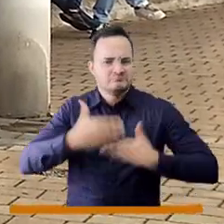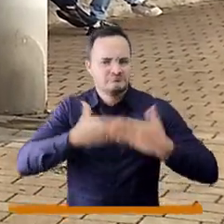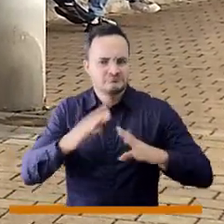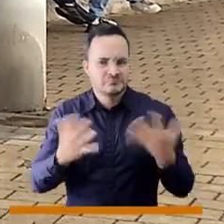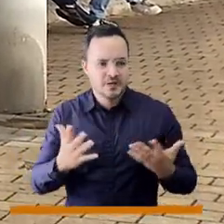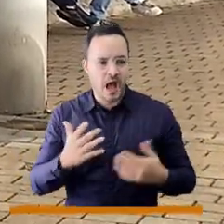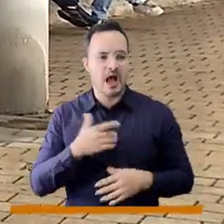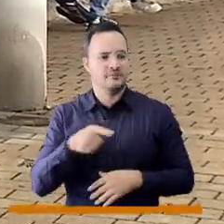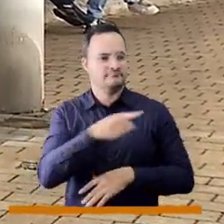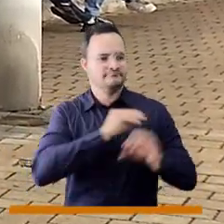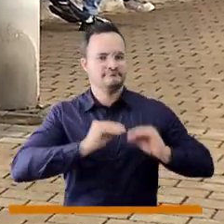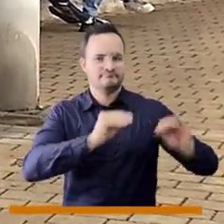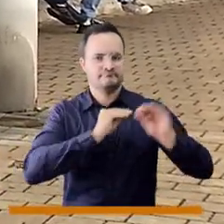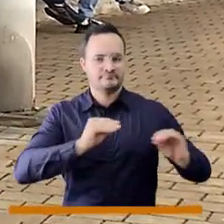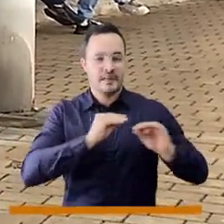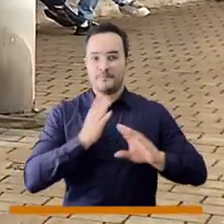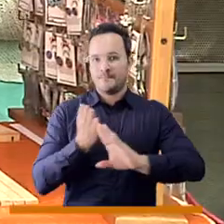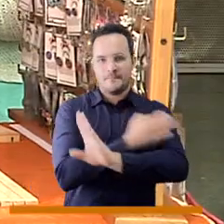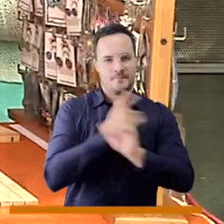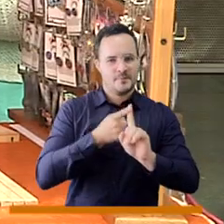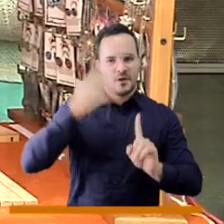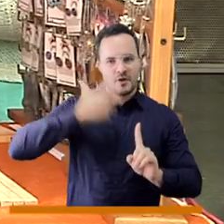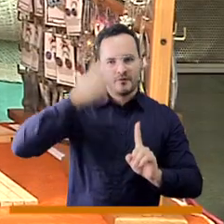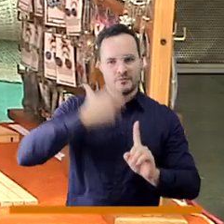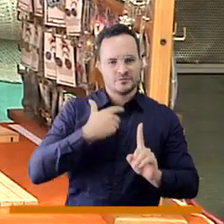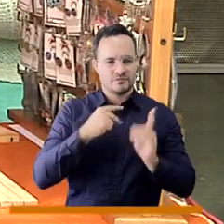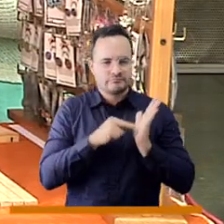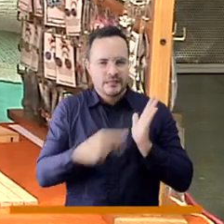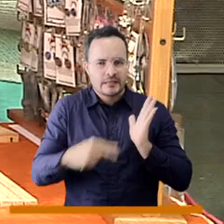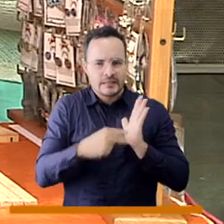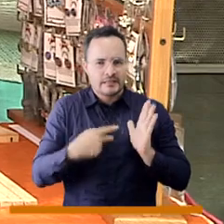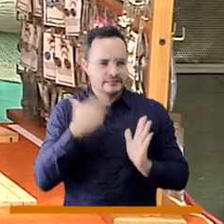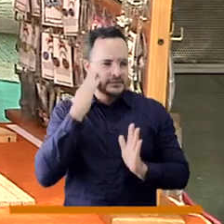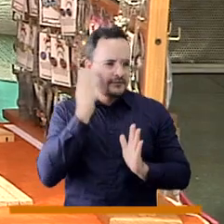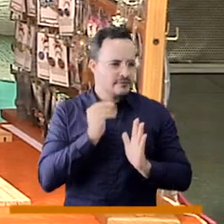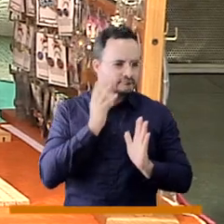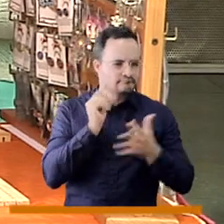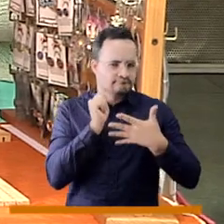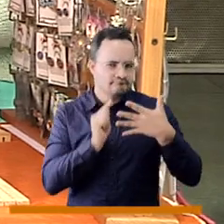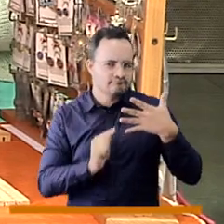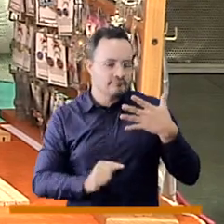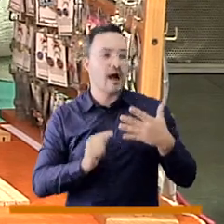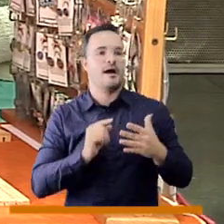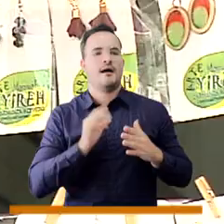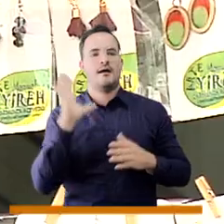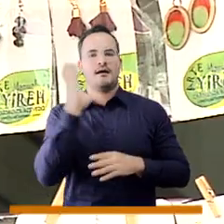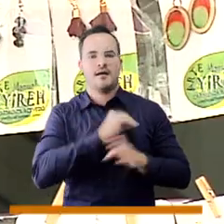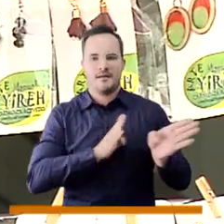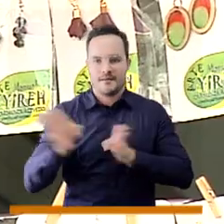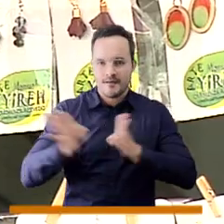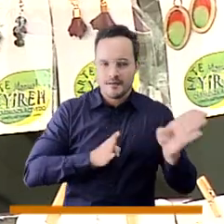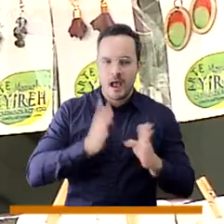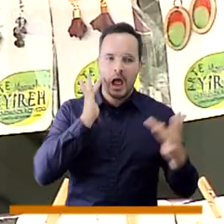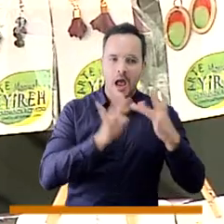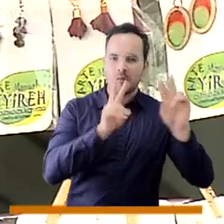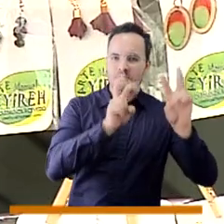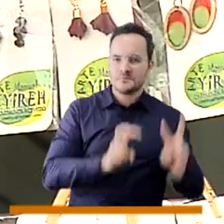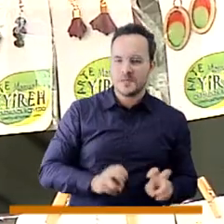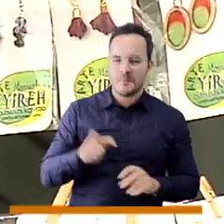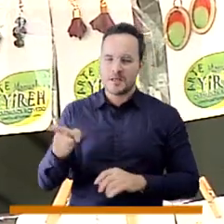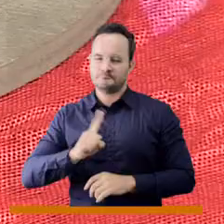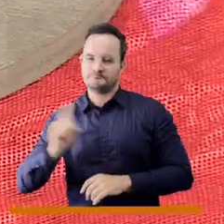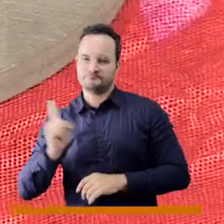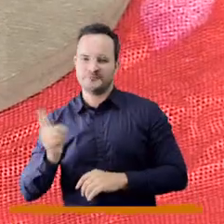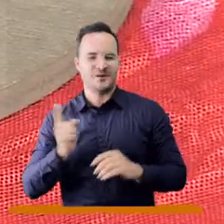técnicas para la gente donde logra establecer cuáles son sus habilidades y en las que tendrían mejores opciones de empleabilidad. La escuela se nutre de